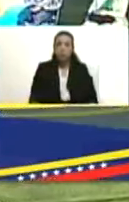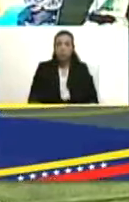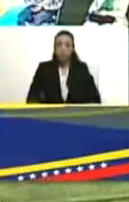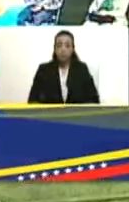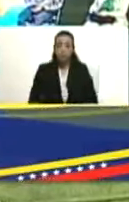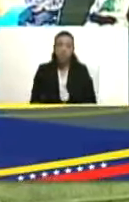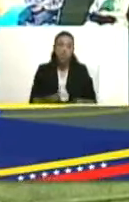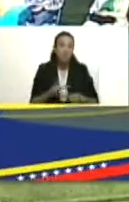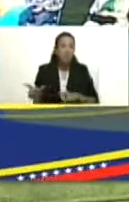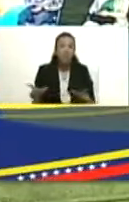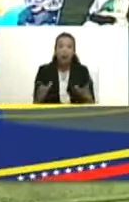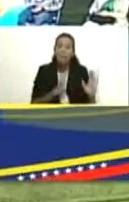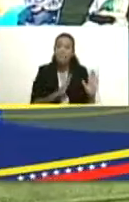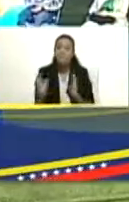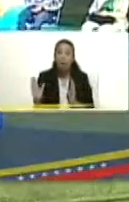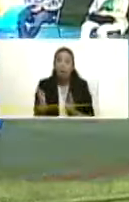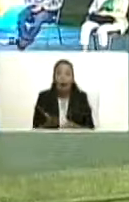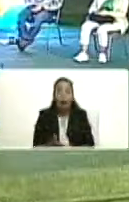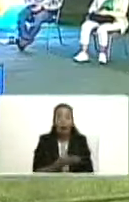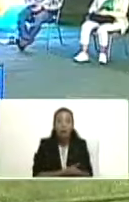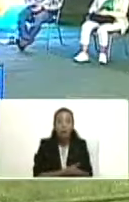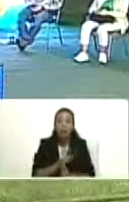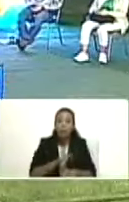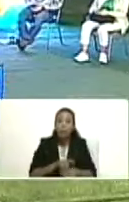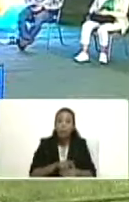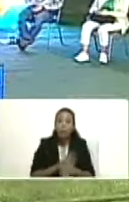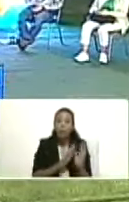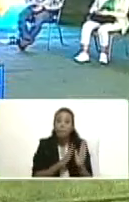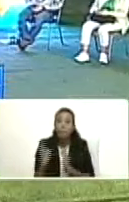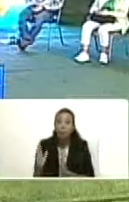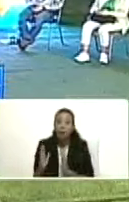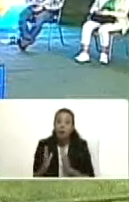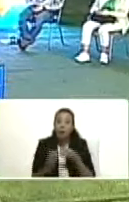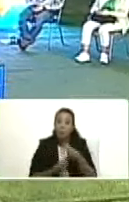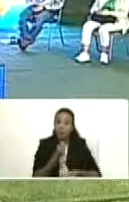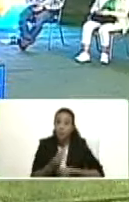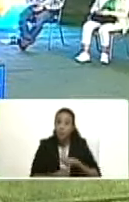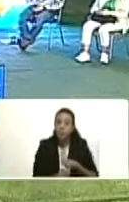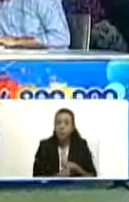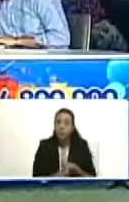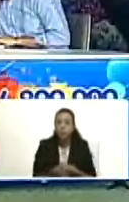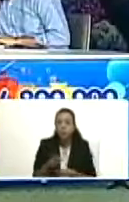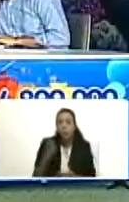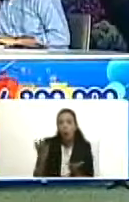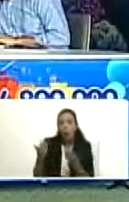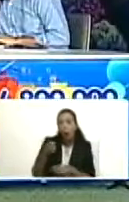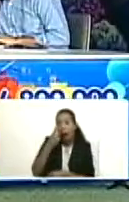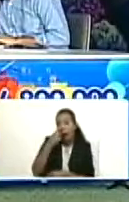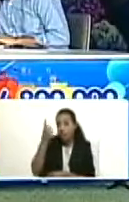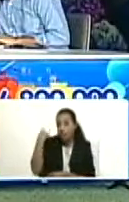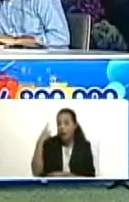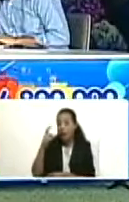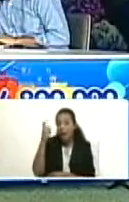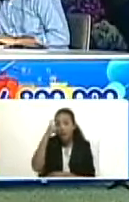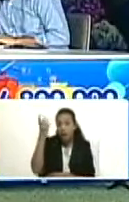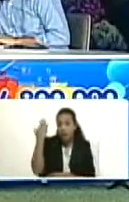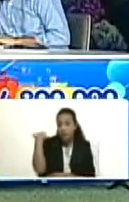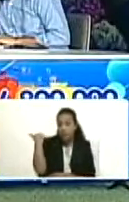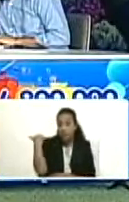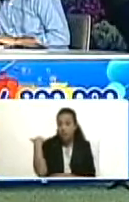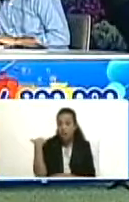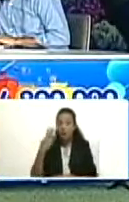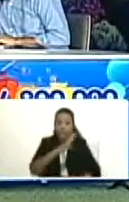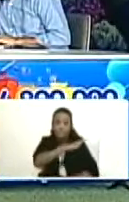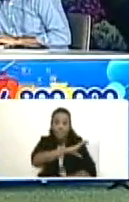Bueno, ya arrancó el plan, pero antes de anunciar algunas cosas del plan, Héctor, ayer estuve reunido con el